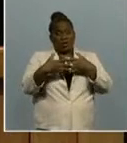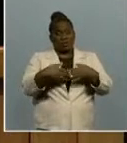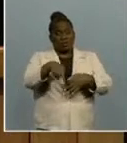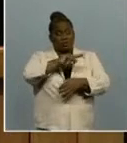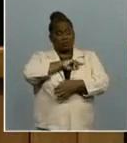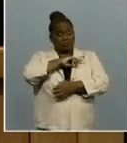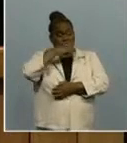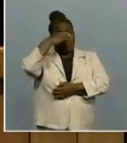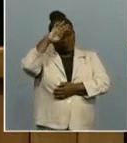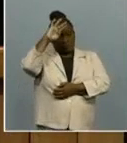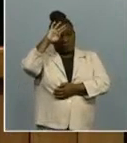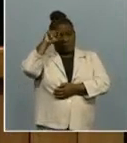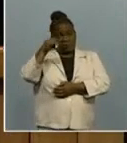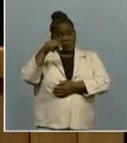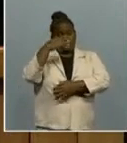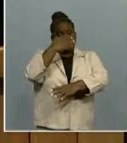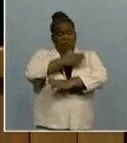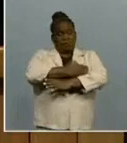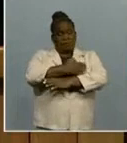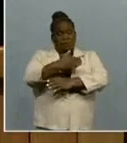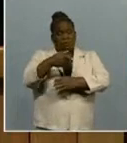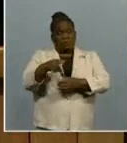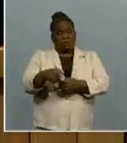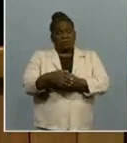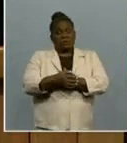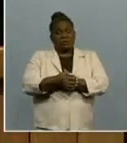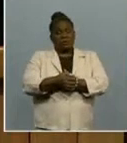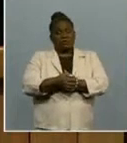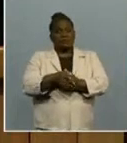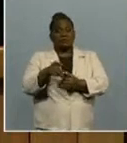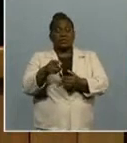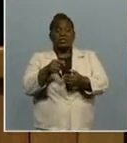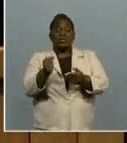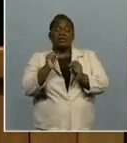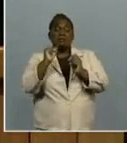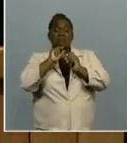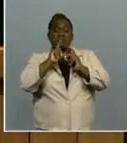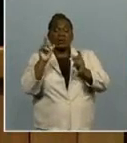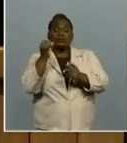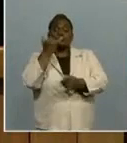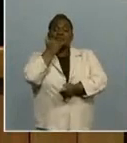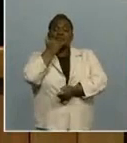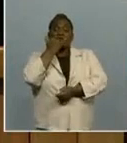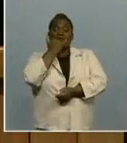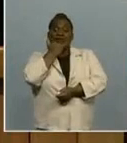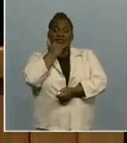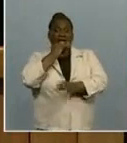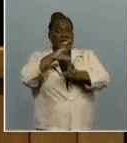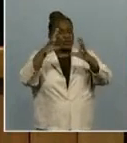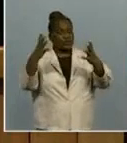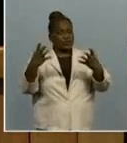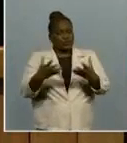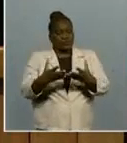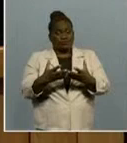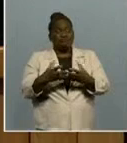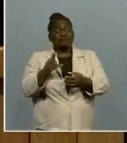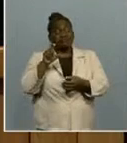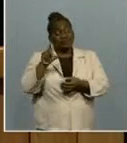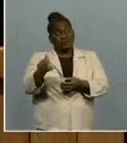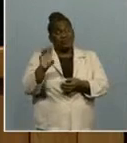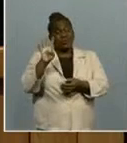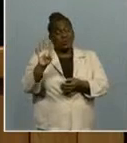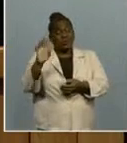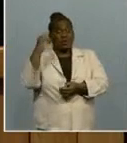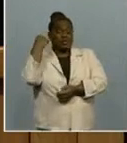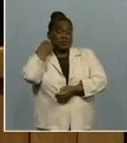y el brutal bloqueo cuyo impacto extraterritorial nos golpea en casi todos los frentes y en los últimos cuatro